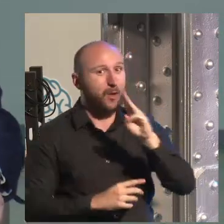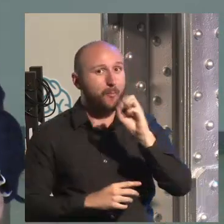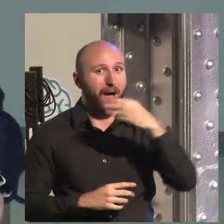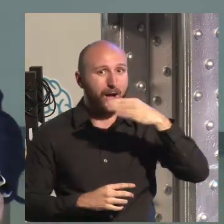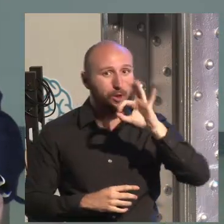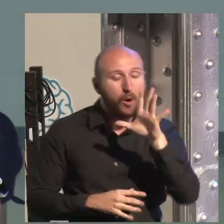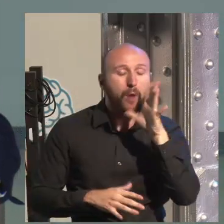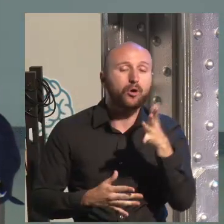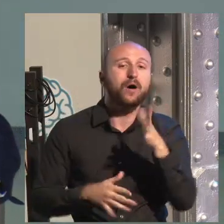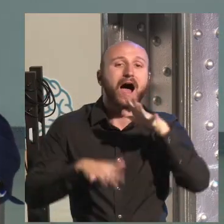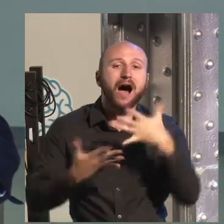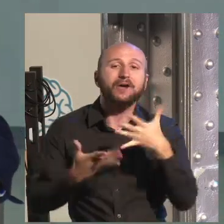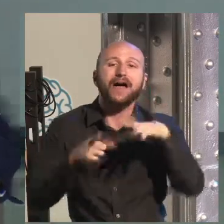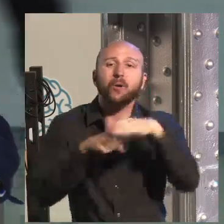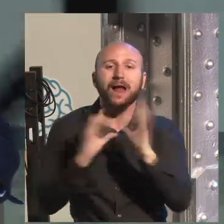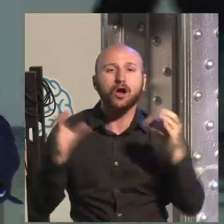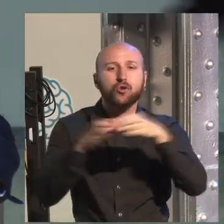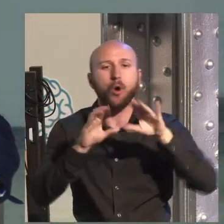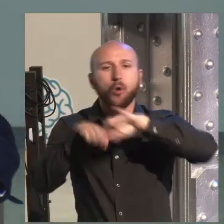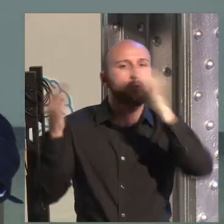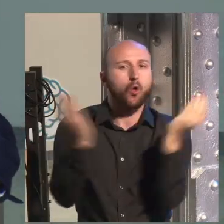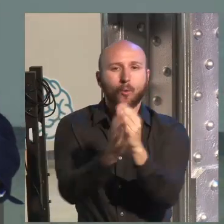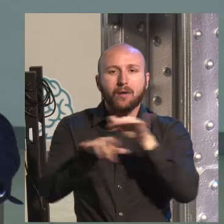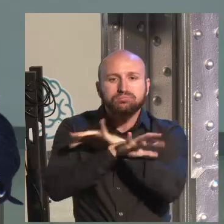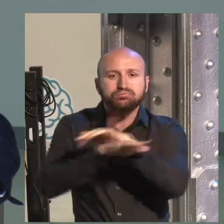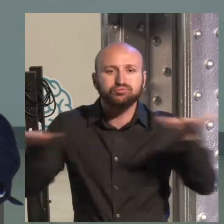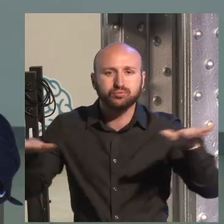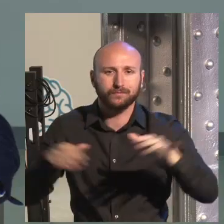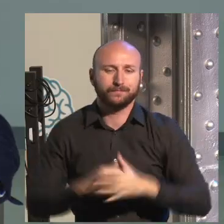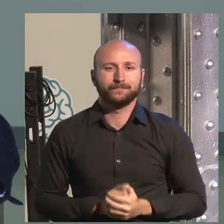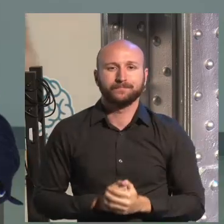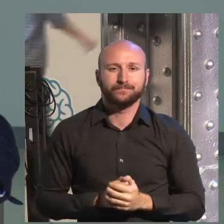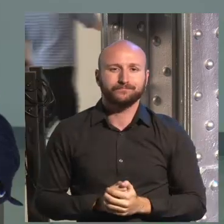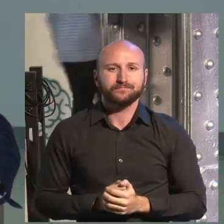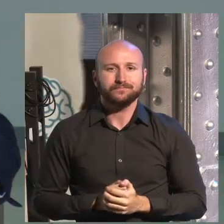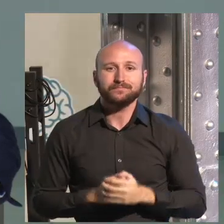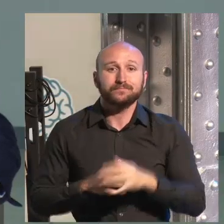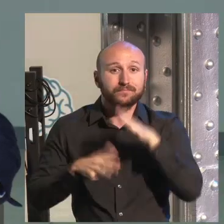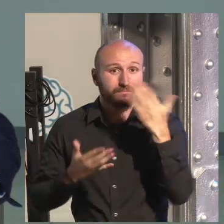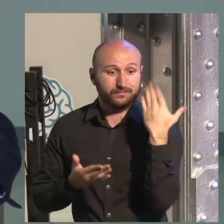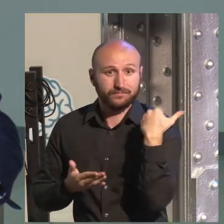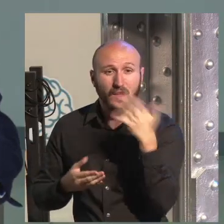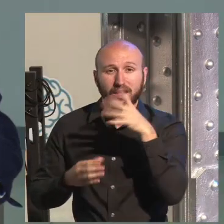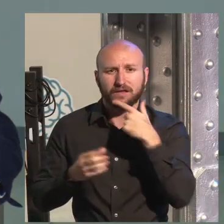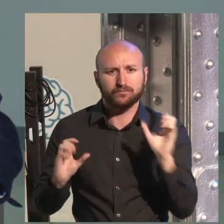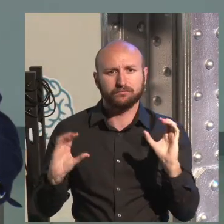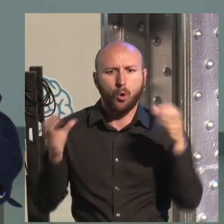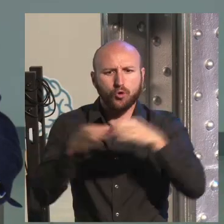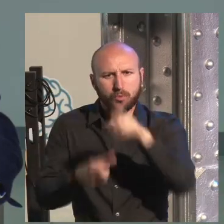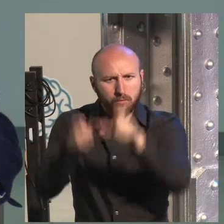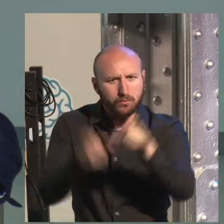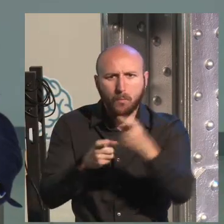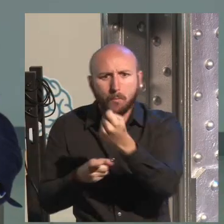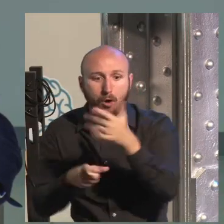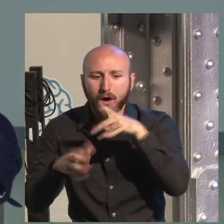la posibilidad de llegar a una tribu global. Y antes la tribu era más reducida en tamaño, tenía menos miembros. Ahora podemos llegar a todo el